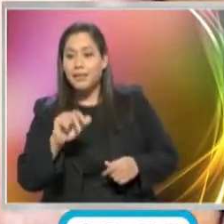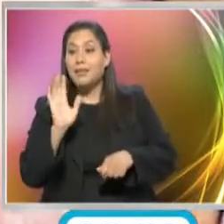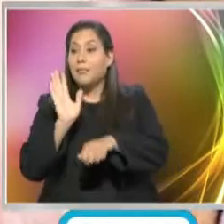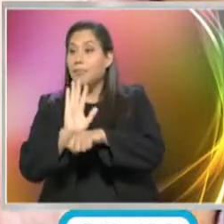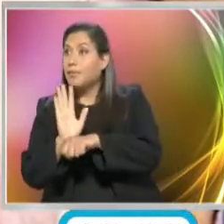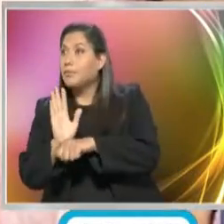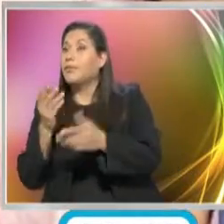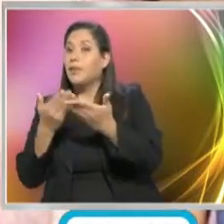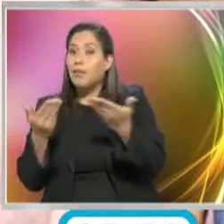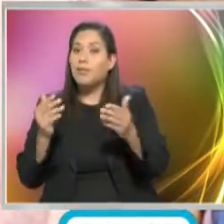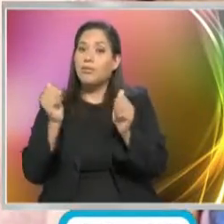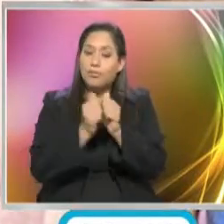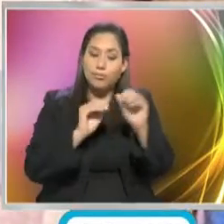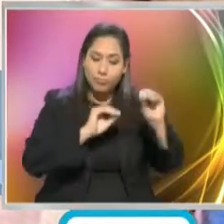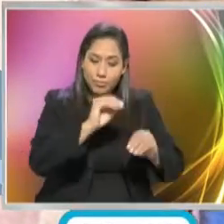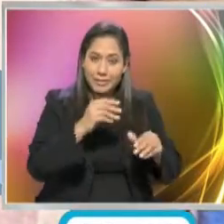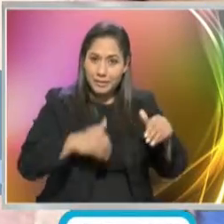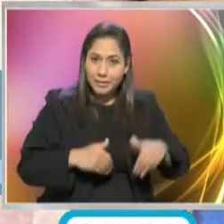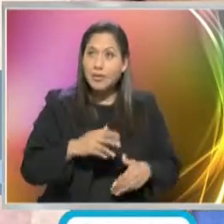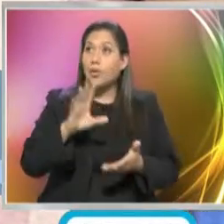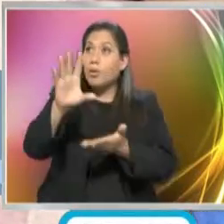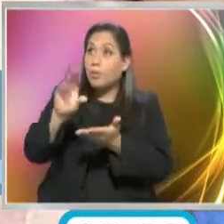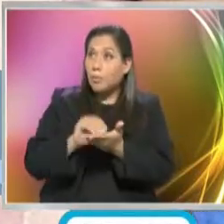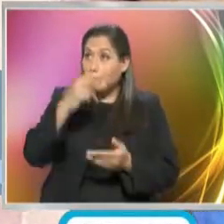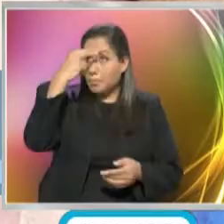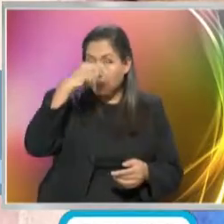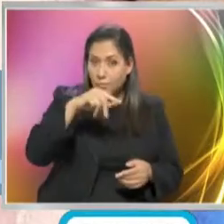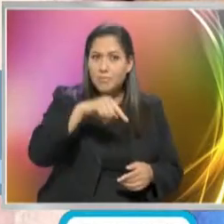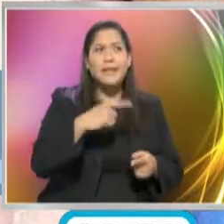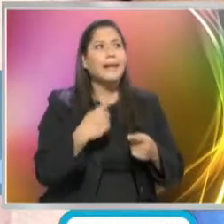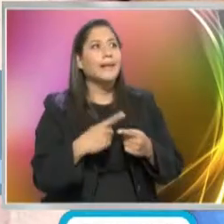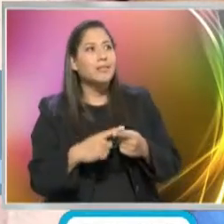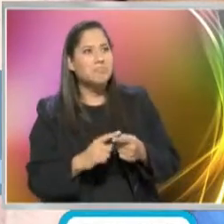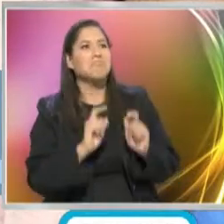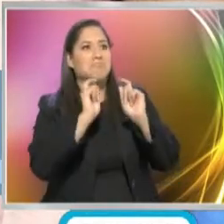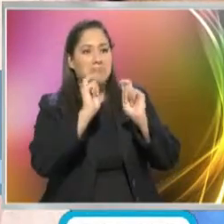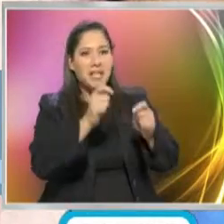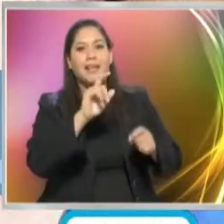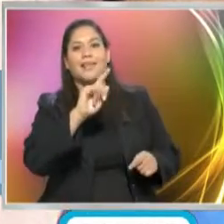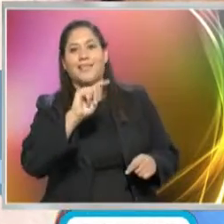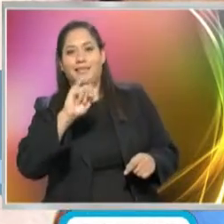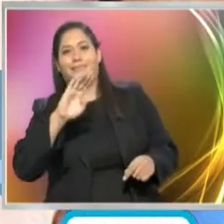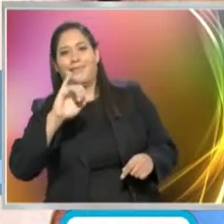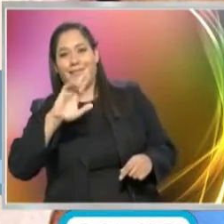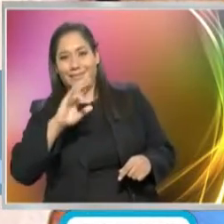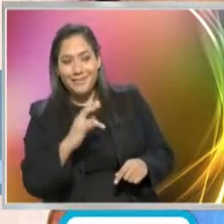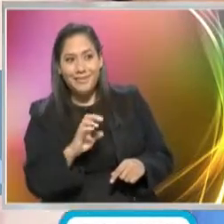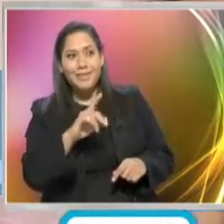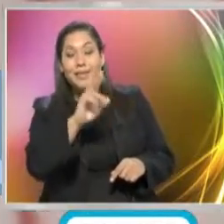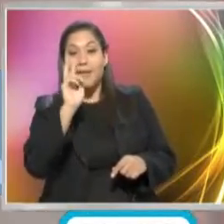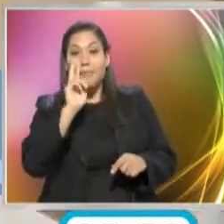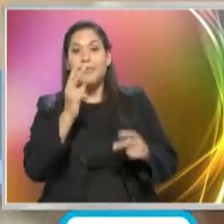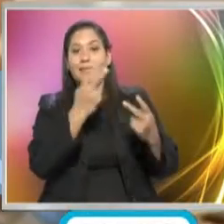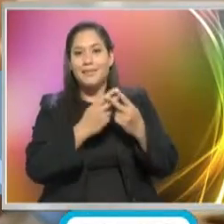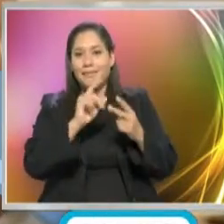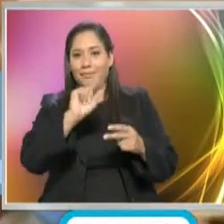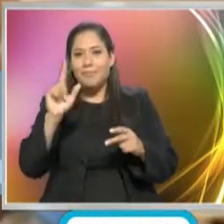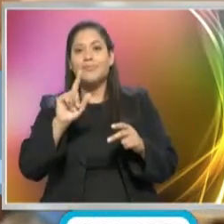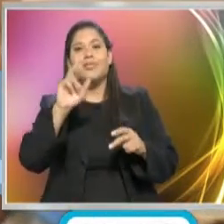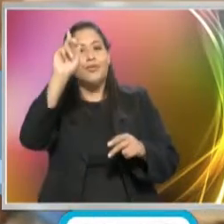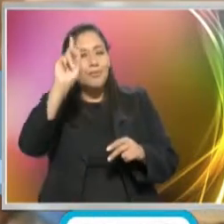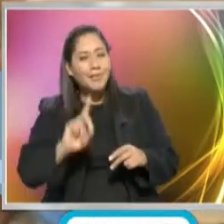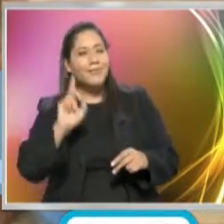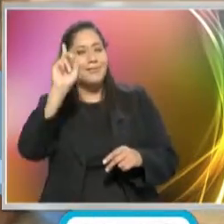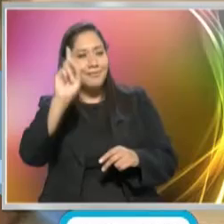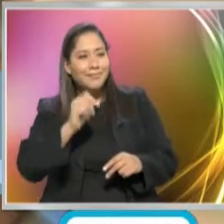al musical, que se lo trajeron también para México y dijeron, ¿a quién más? Pues a Timbiriche. Y entonces veíamos a las estrellas que veíamos también domingo a